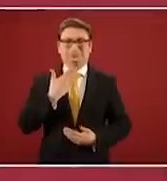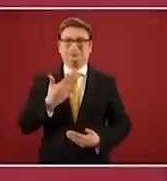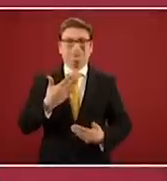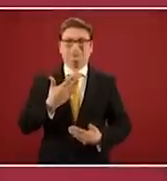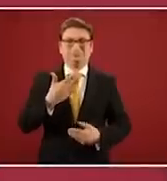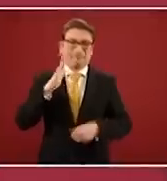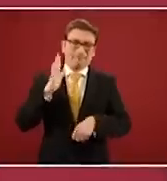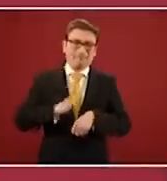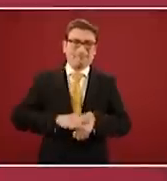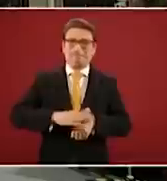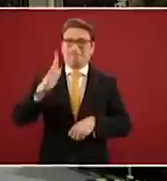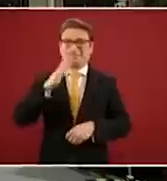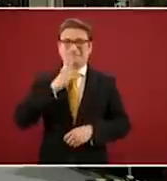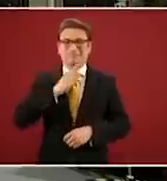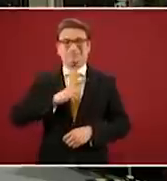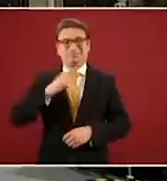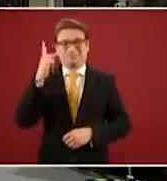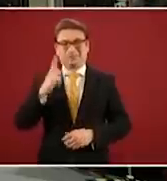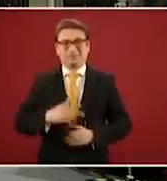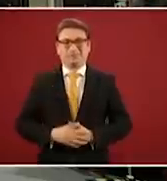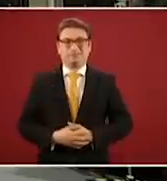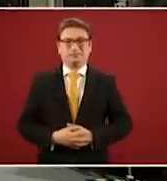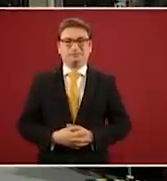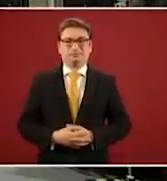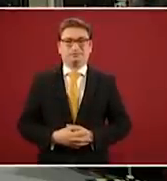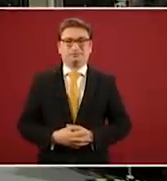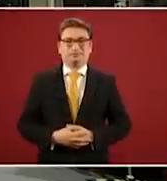que bien, que